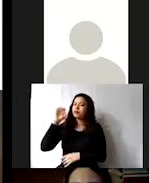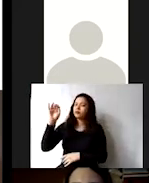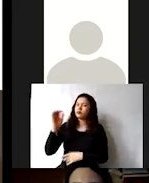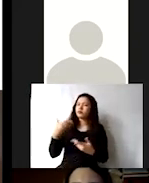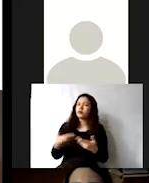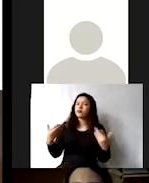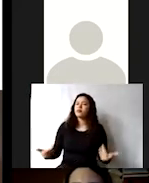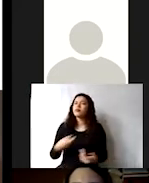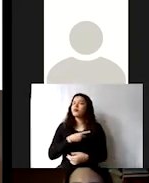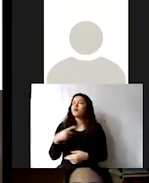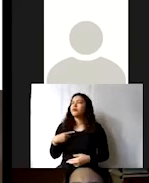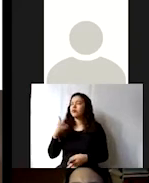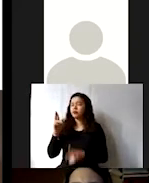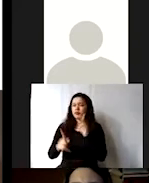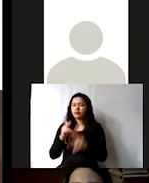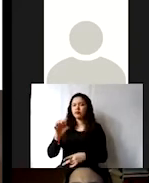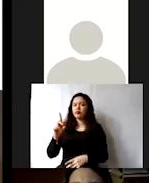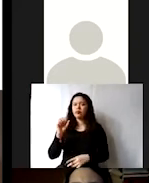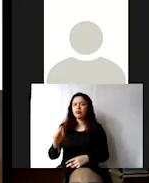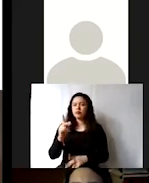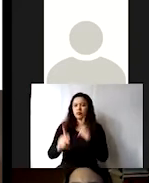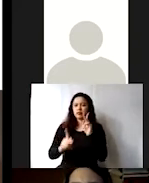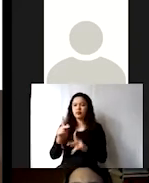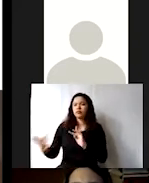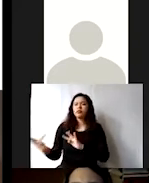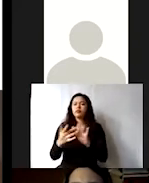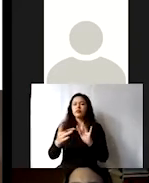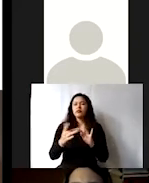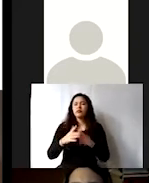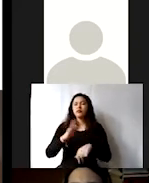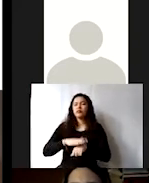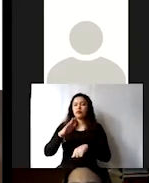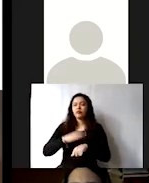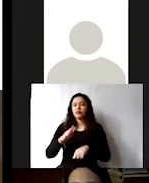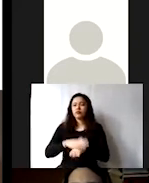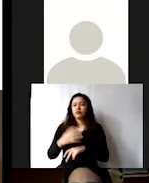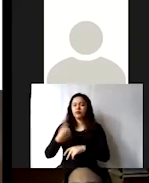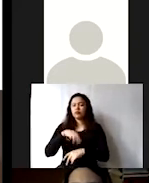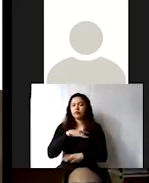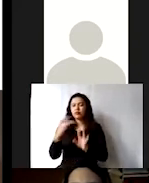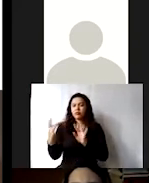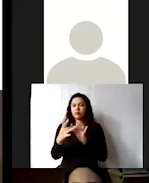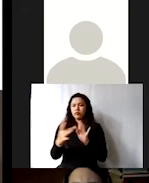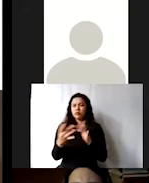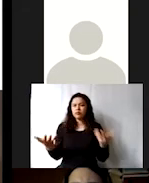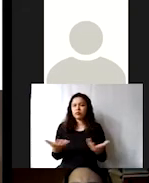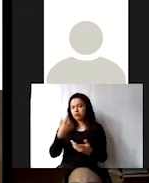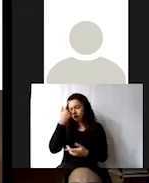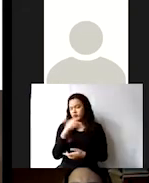que hablar de eso, de los ODS y la conexión, mayormente cuando estamos en contacto con